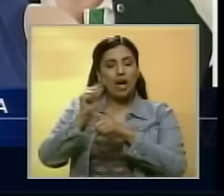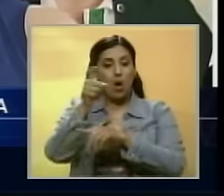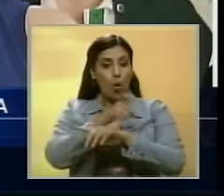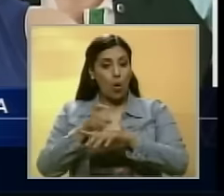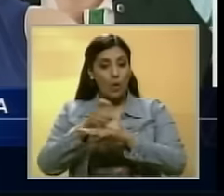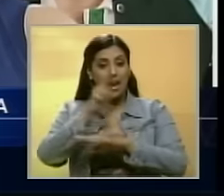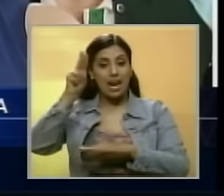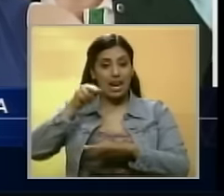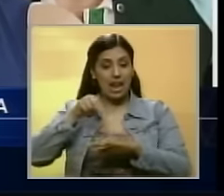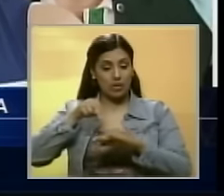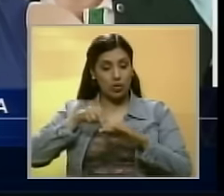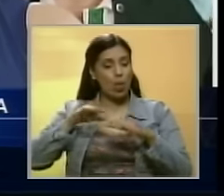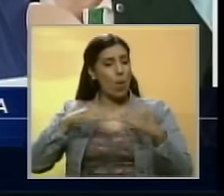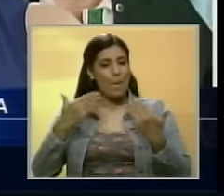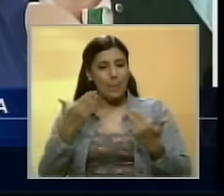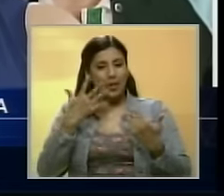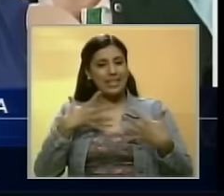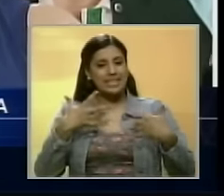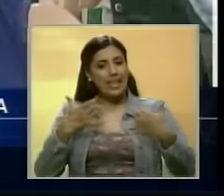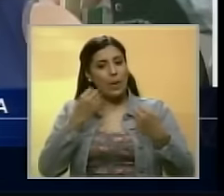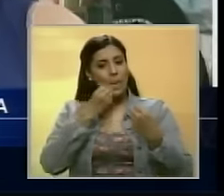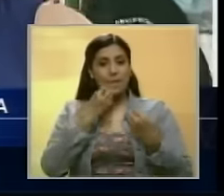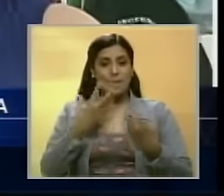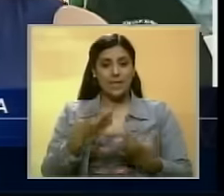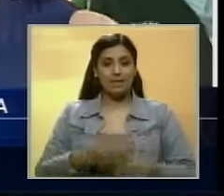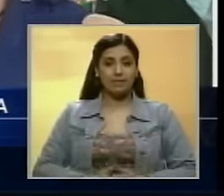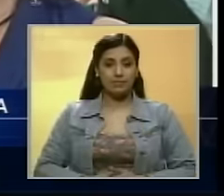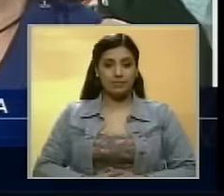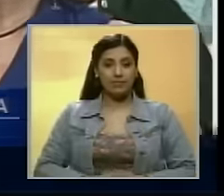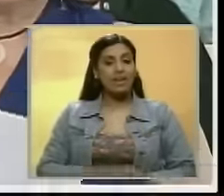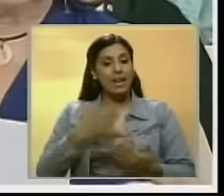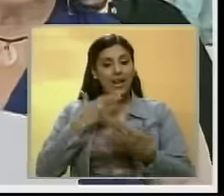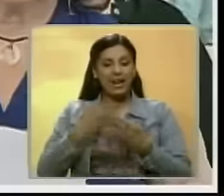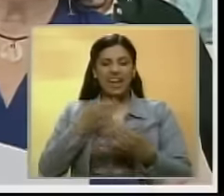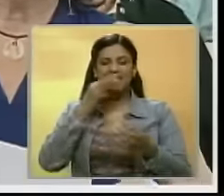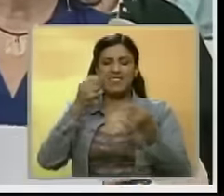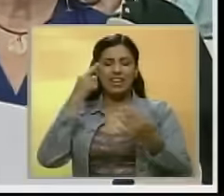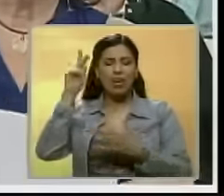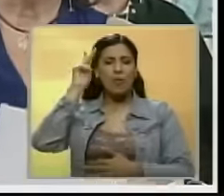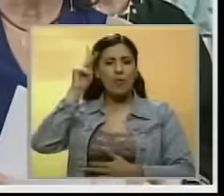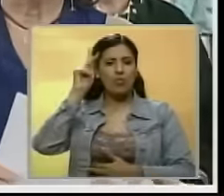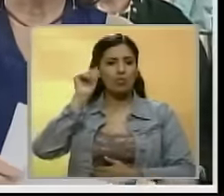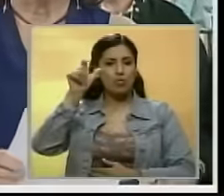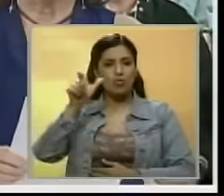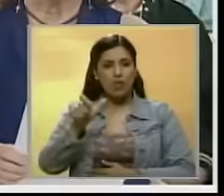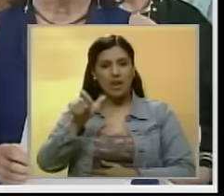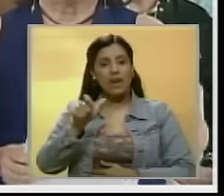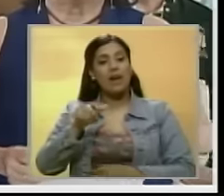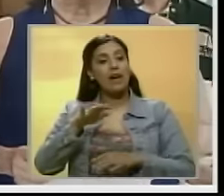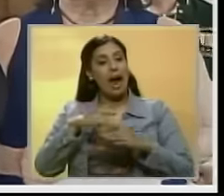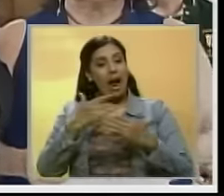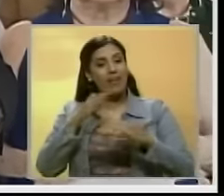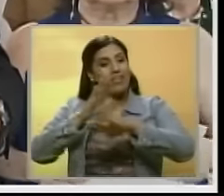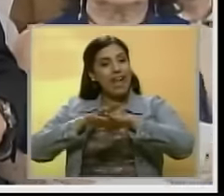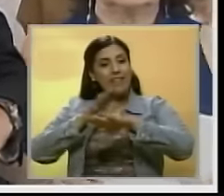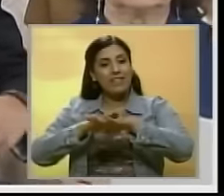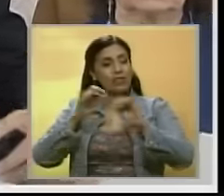gobierno nacional por una salud de calidad bien muchas gracias eran declaraciones de la profesora Lourdes Ramírez de viloria